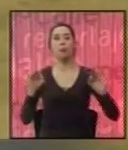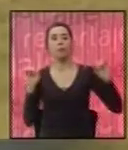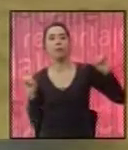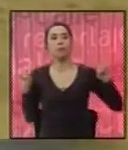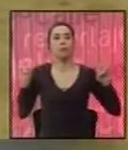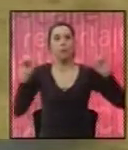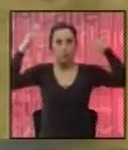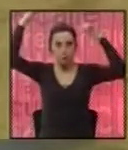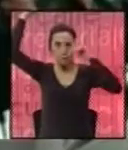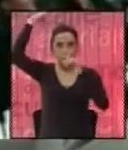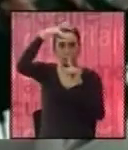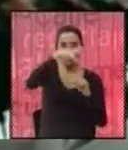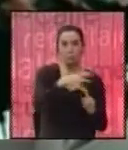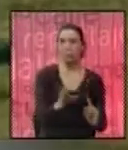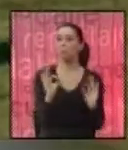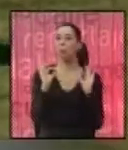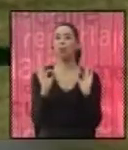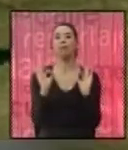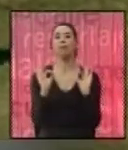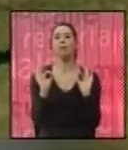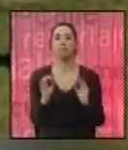paracaídas.